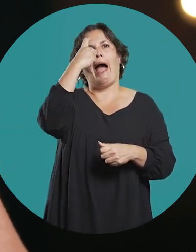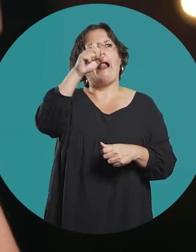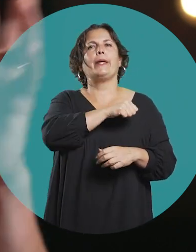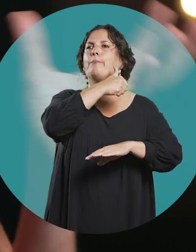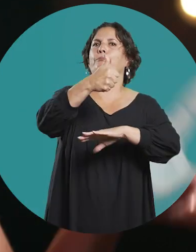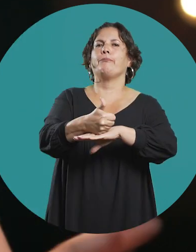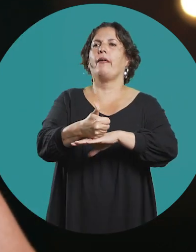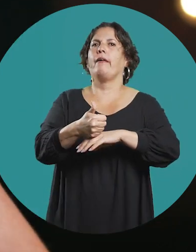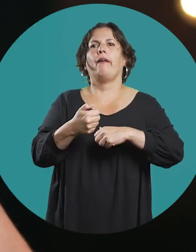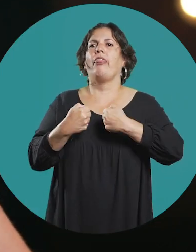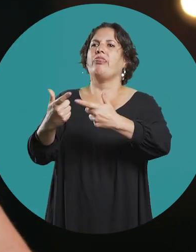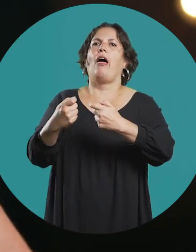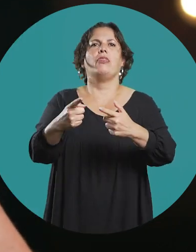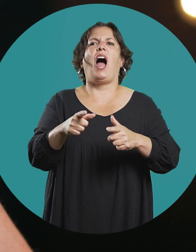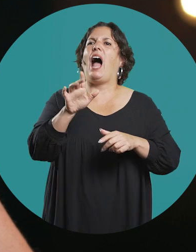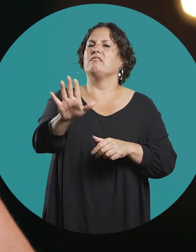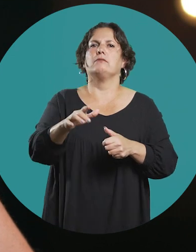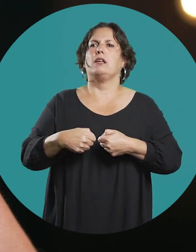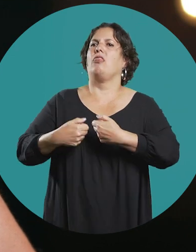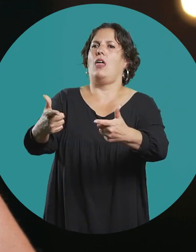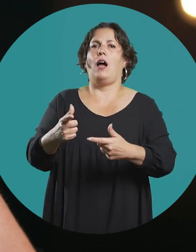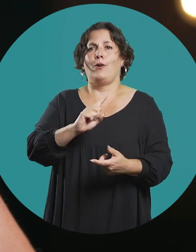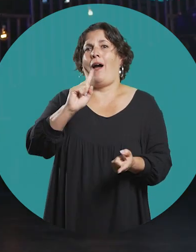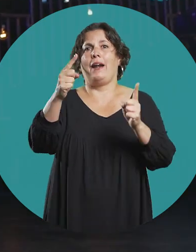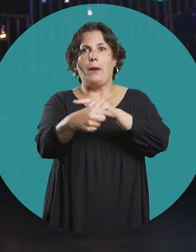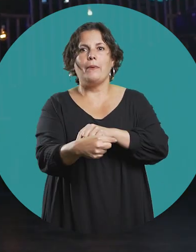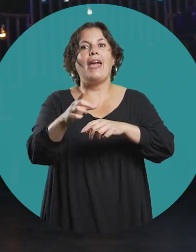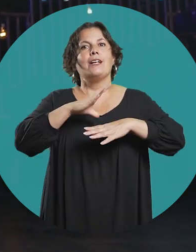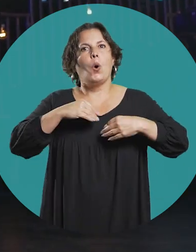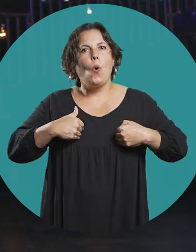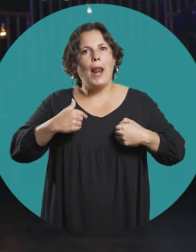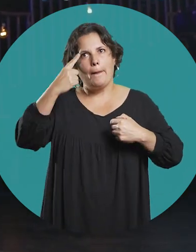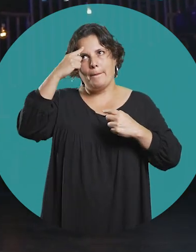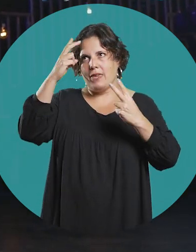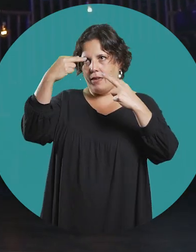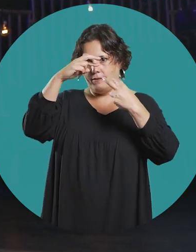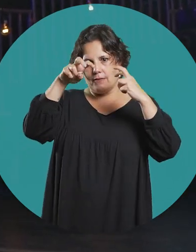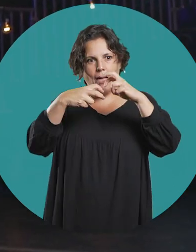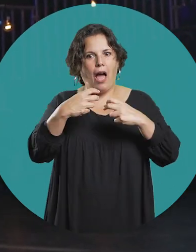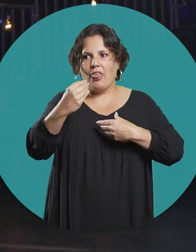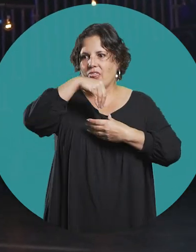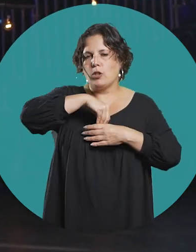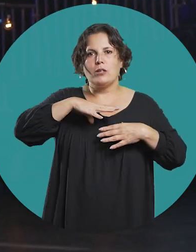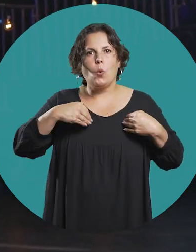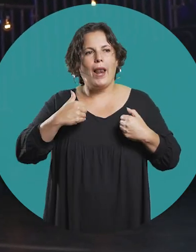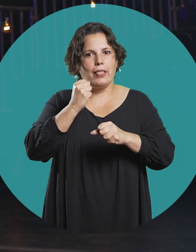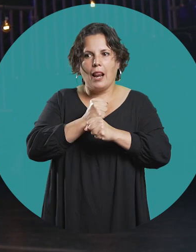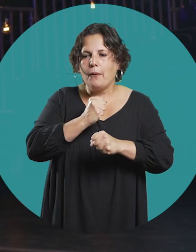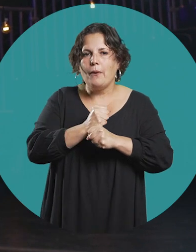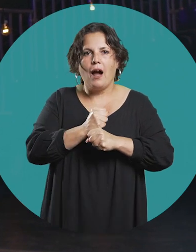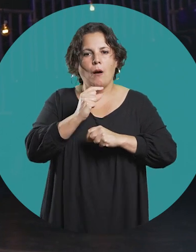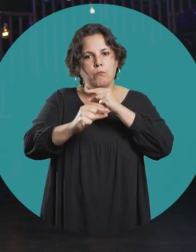a tirarte la posta, sino lo contrario. O sea, son escuelas que se piensan a sí mismas y trabajan y